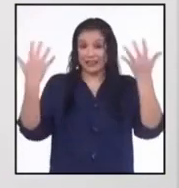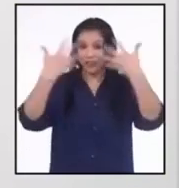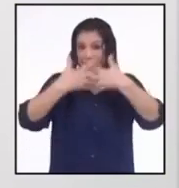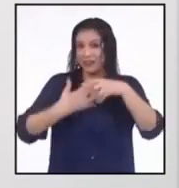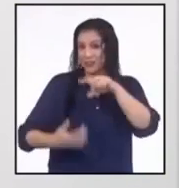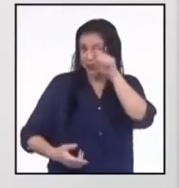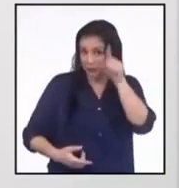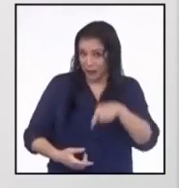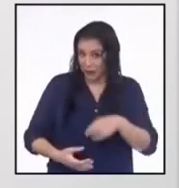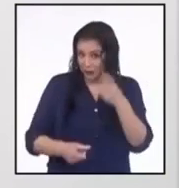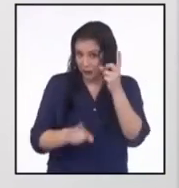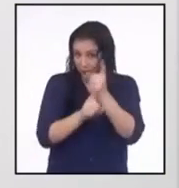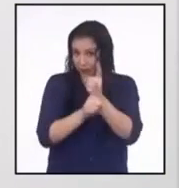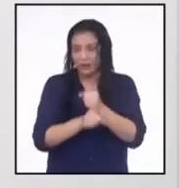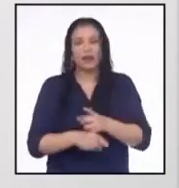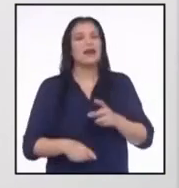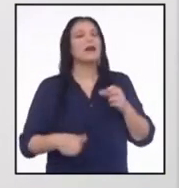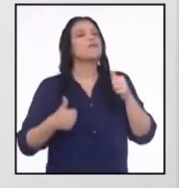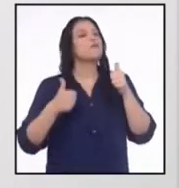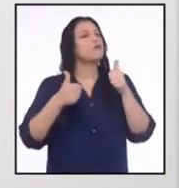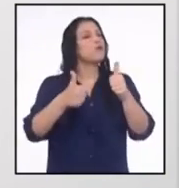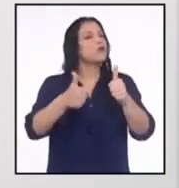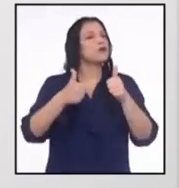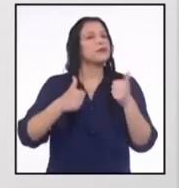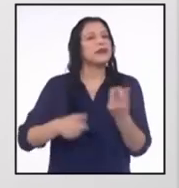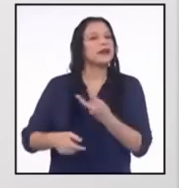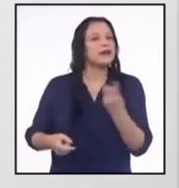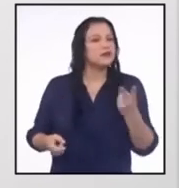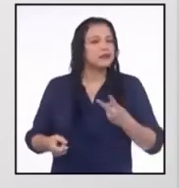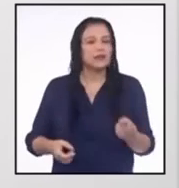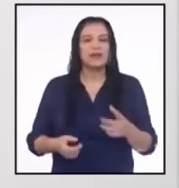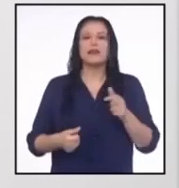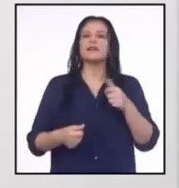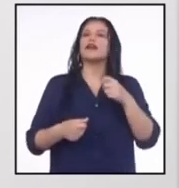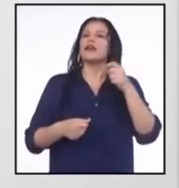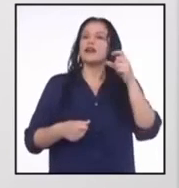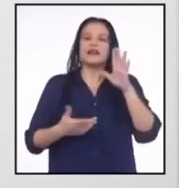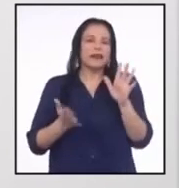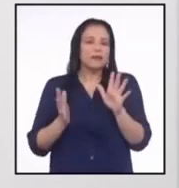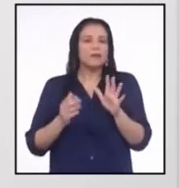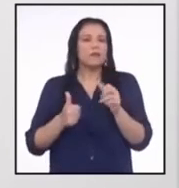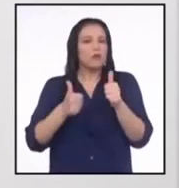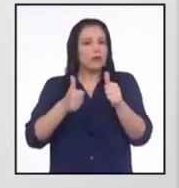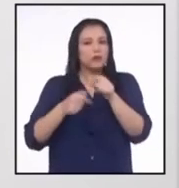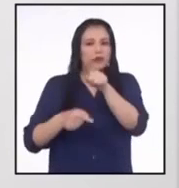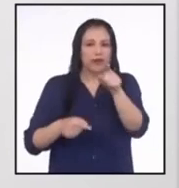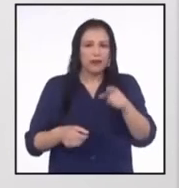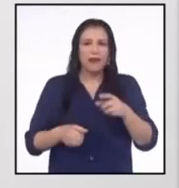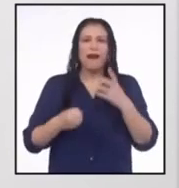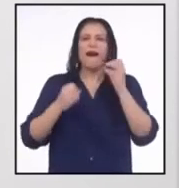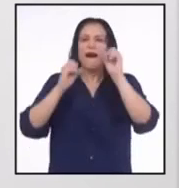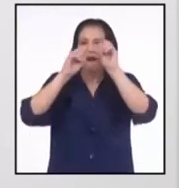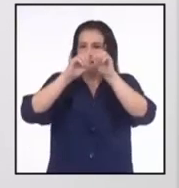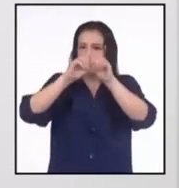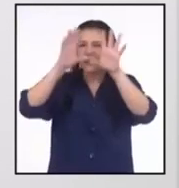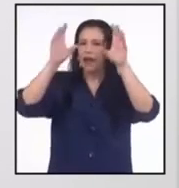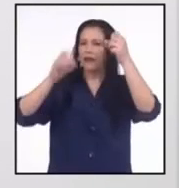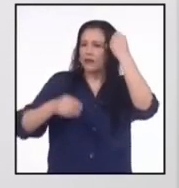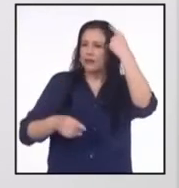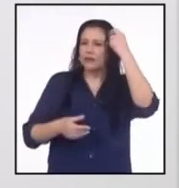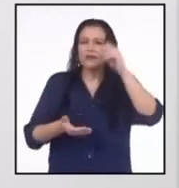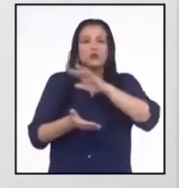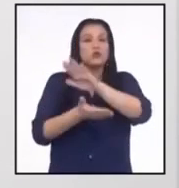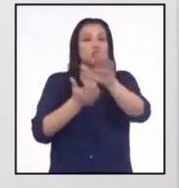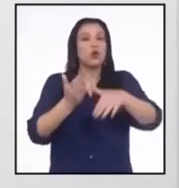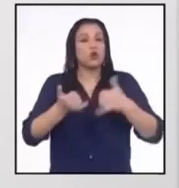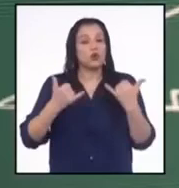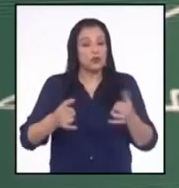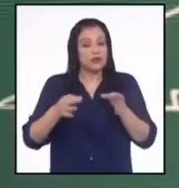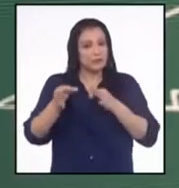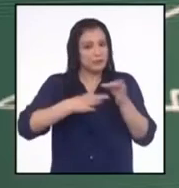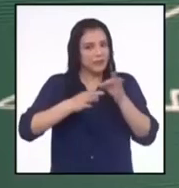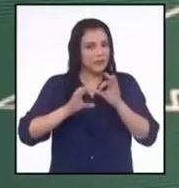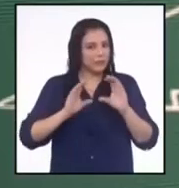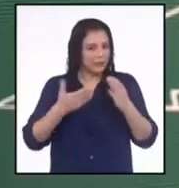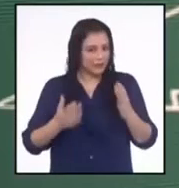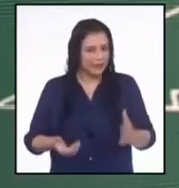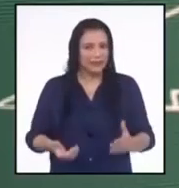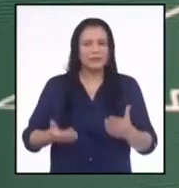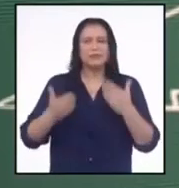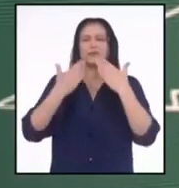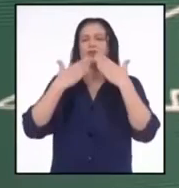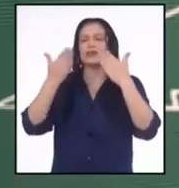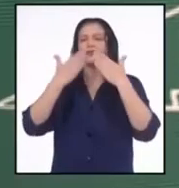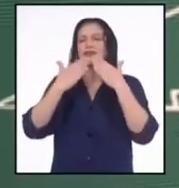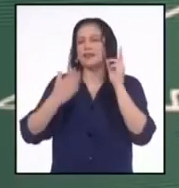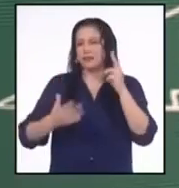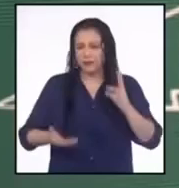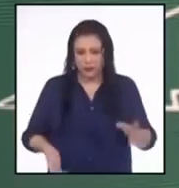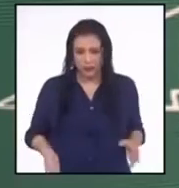no? Excelente, Stephanie Junior. Sin lugar a duda, se nota que entendieron todo lo que tratamos en el programa de hoy. Muchas